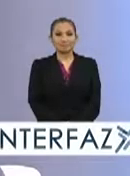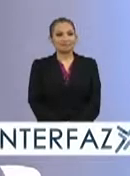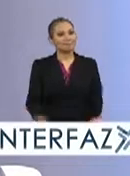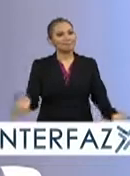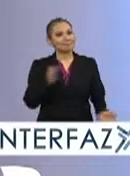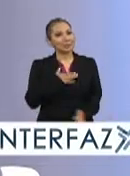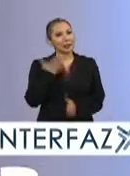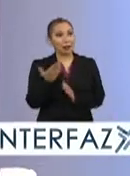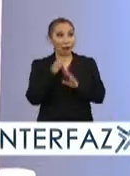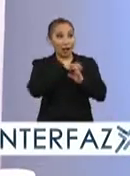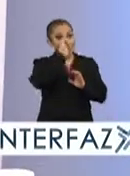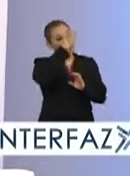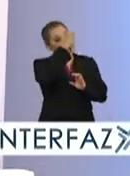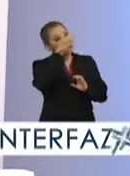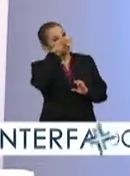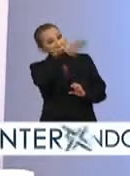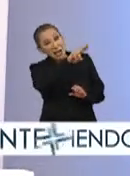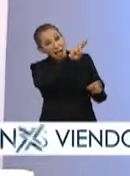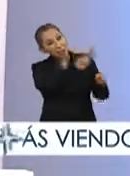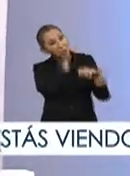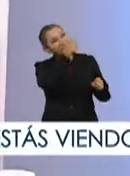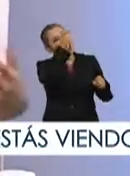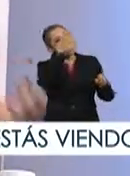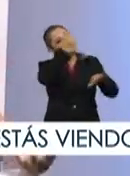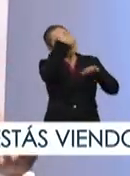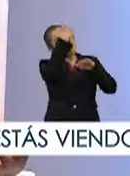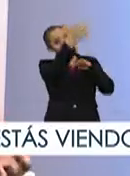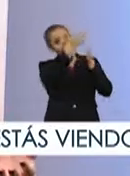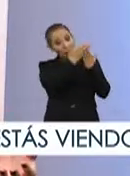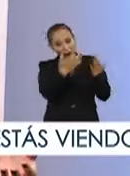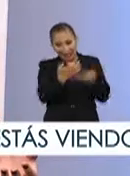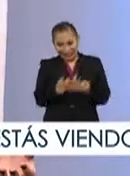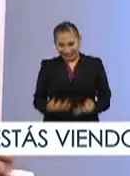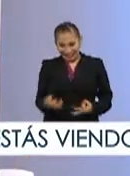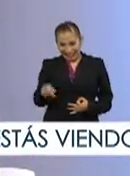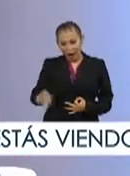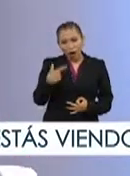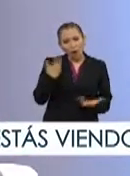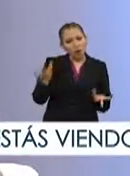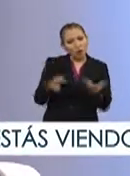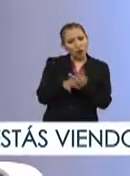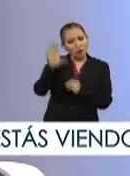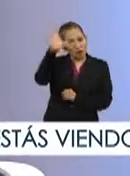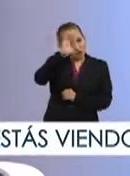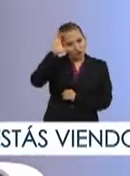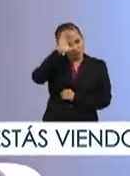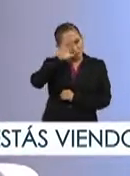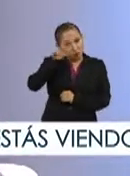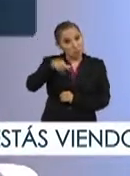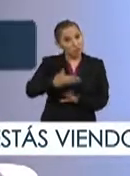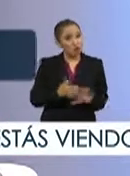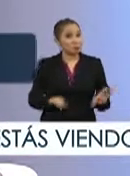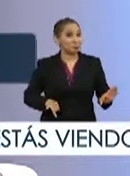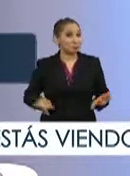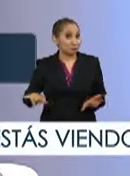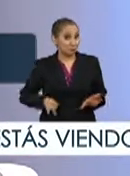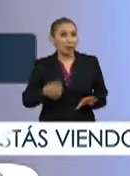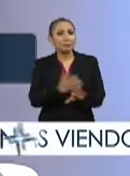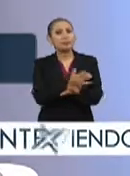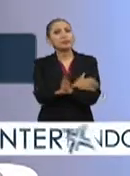Y bueno, del espacio, de los fenómenos astronómicos, regresamos hasta la Tierra con un evento cultural muy interesante. Nos acompaña aquí en